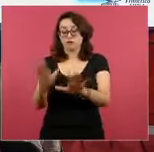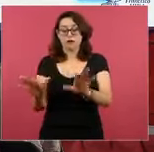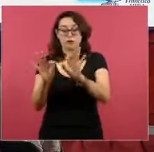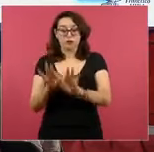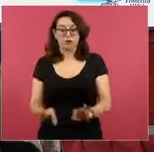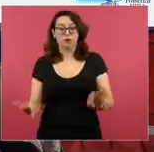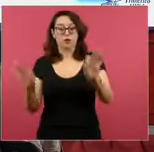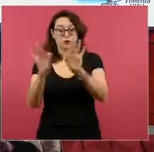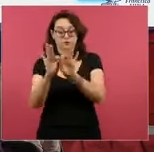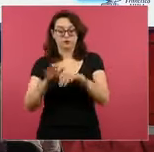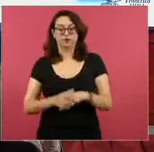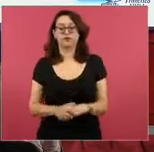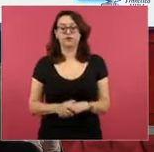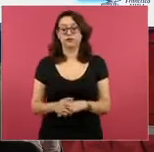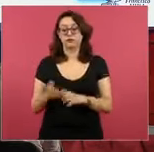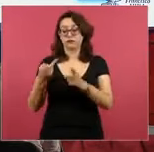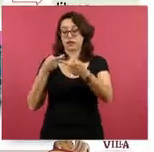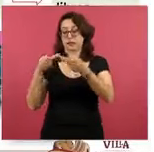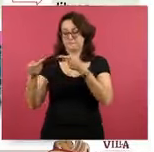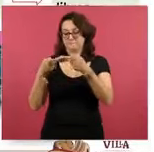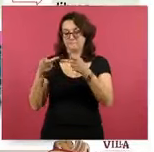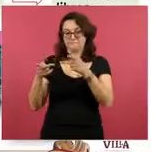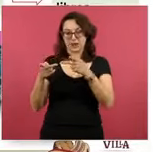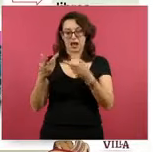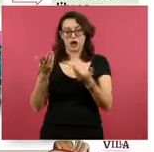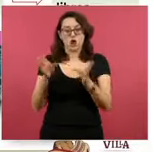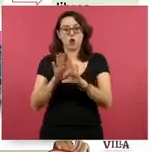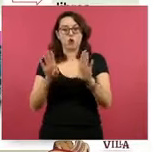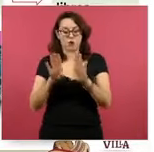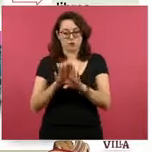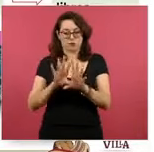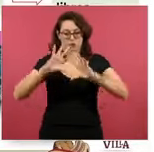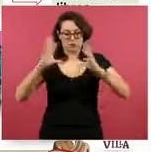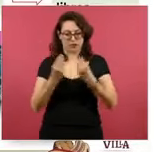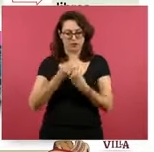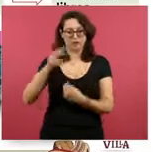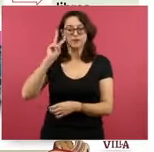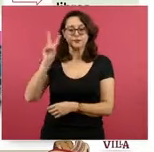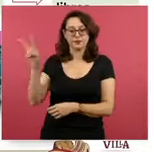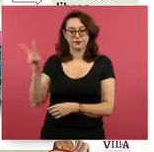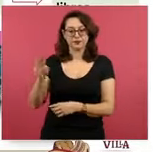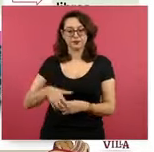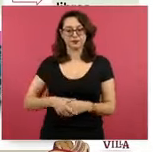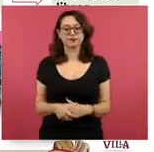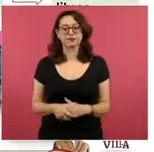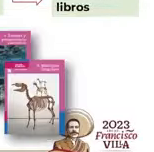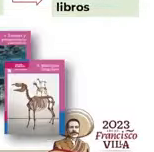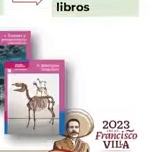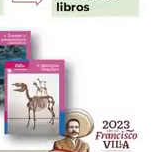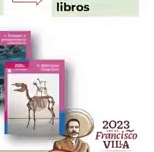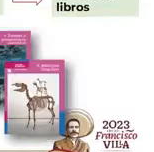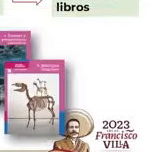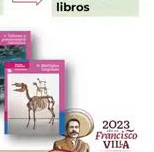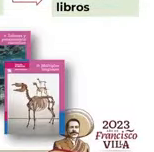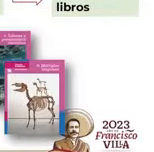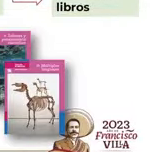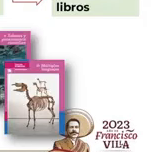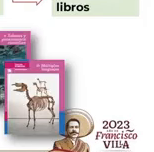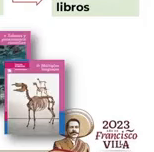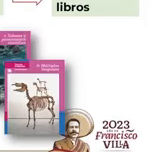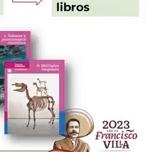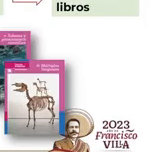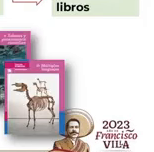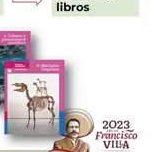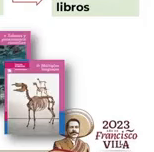estudios refleja el proyecto educativo de la nueva escuela mexicana. Establece los contenidos que la SEP